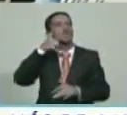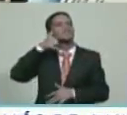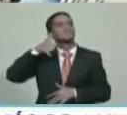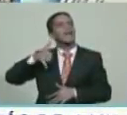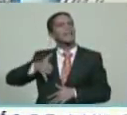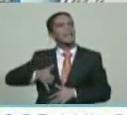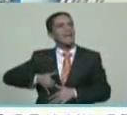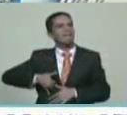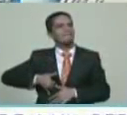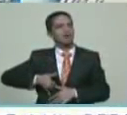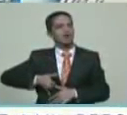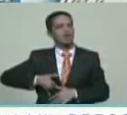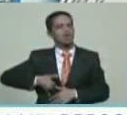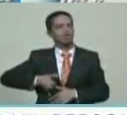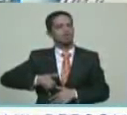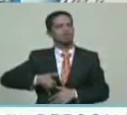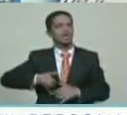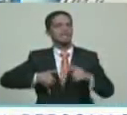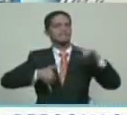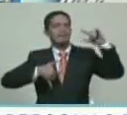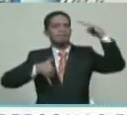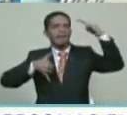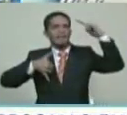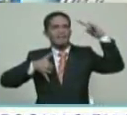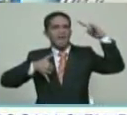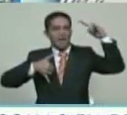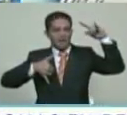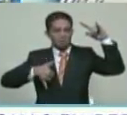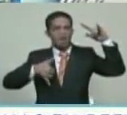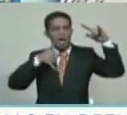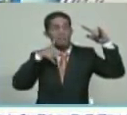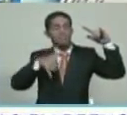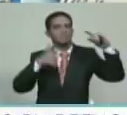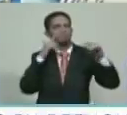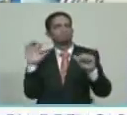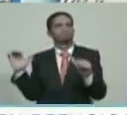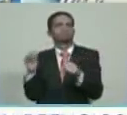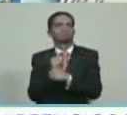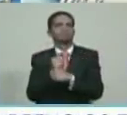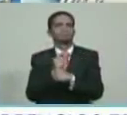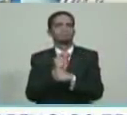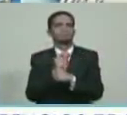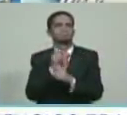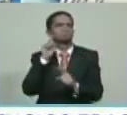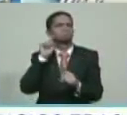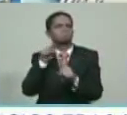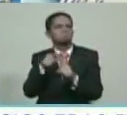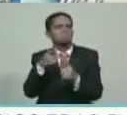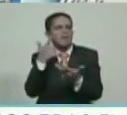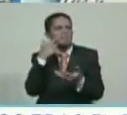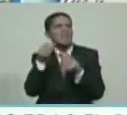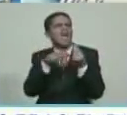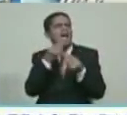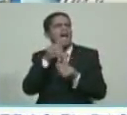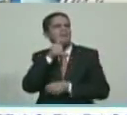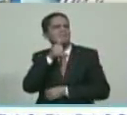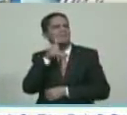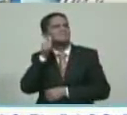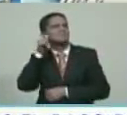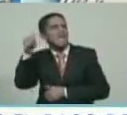este último año, incautados en estos procedimientos a los fines de establecer las conexiones entre